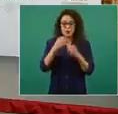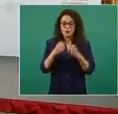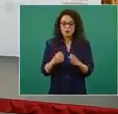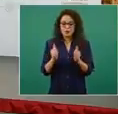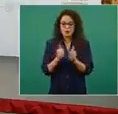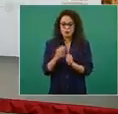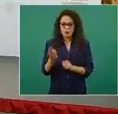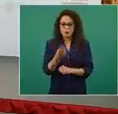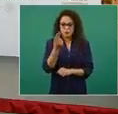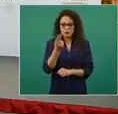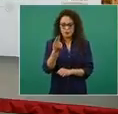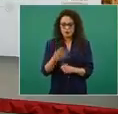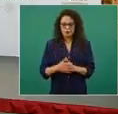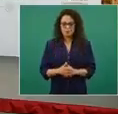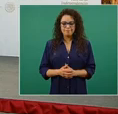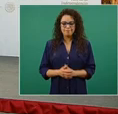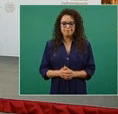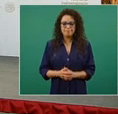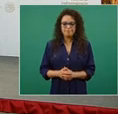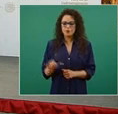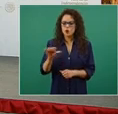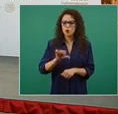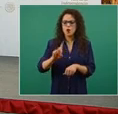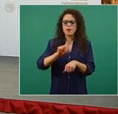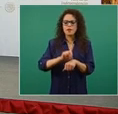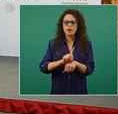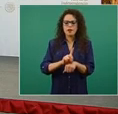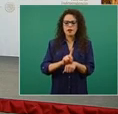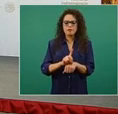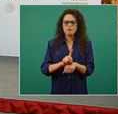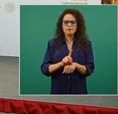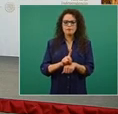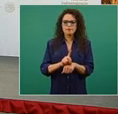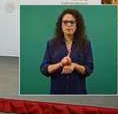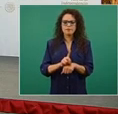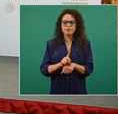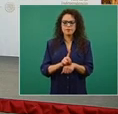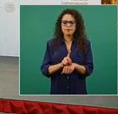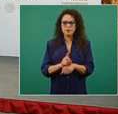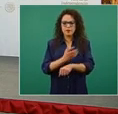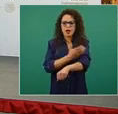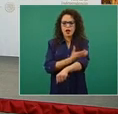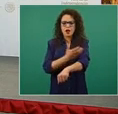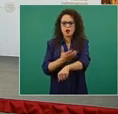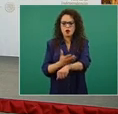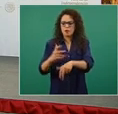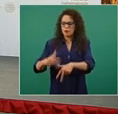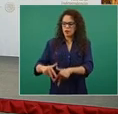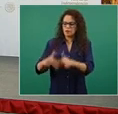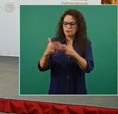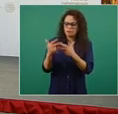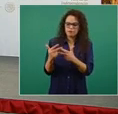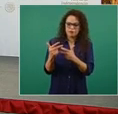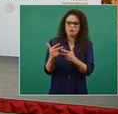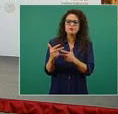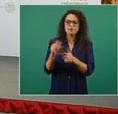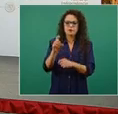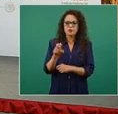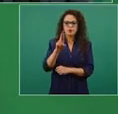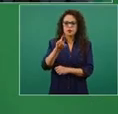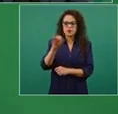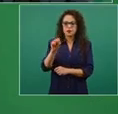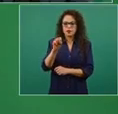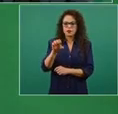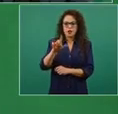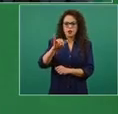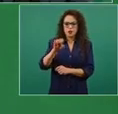ustedes. El día de hoy estará con nosotros desde una transmisión remota el doctor José Luis Salomía Segarra,